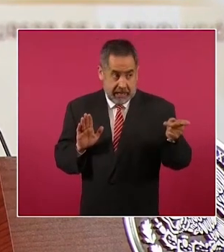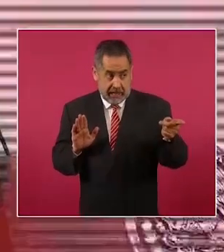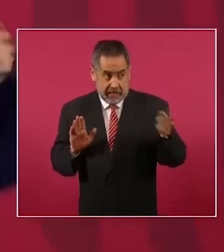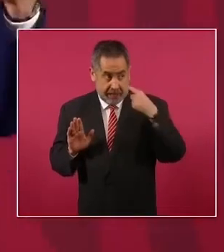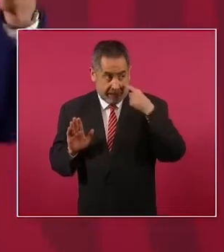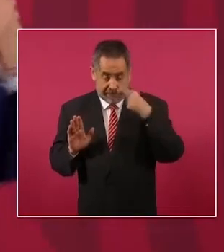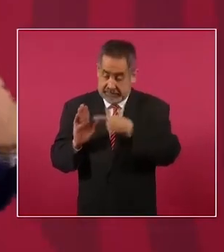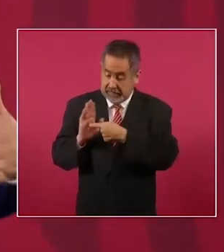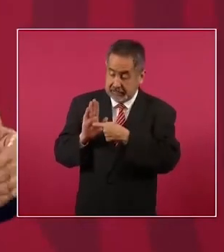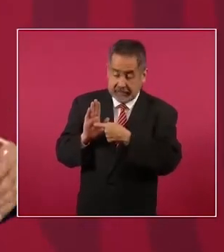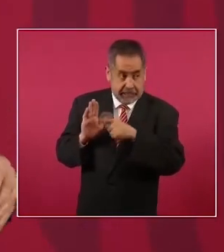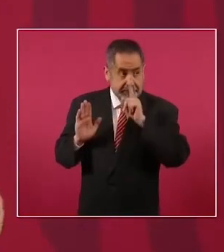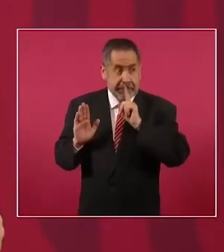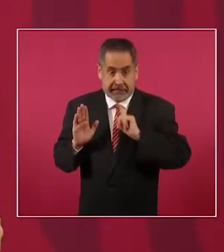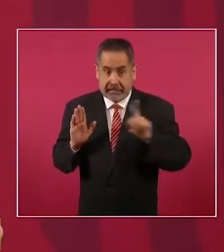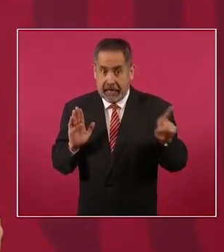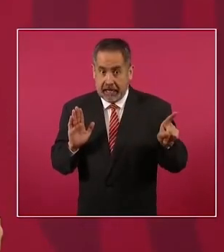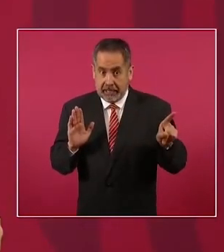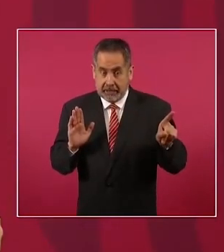lo que dice,